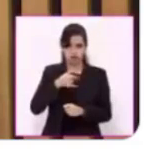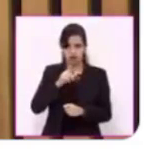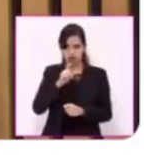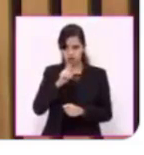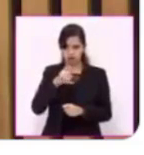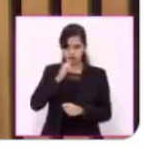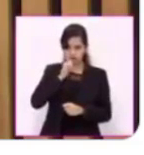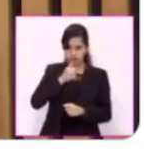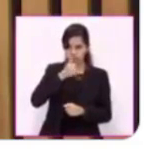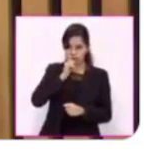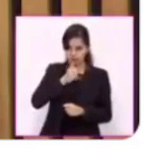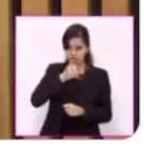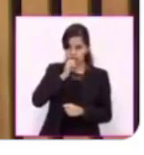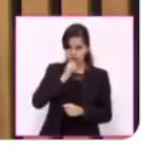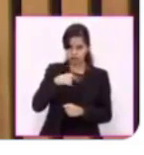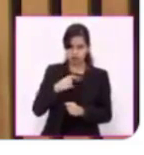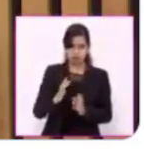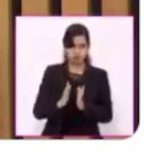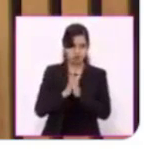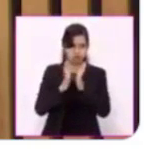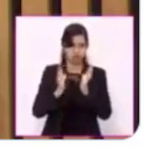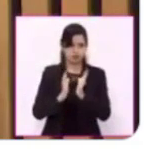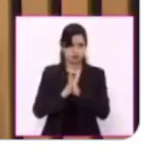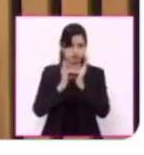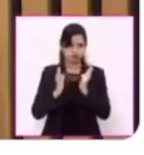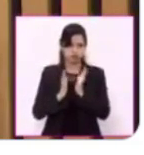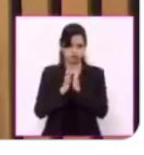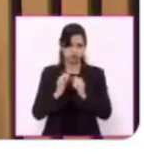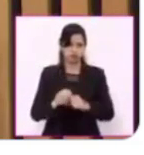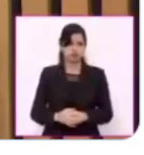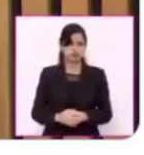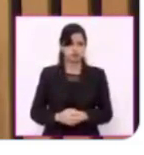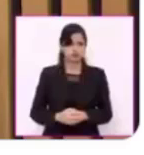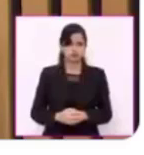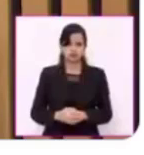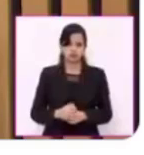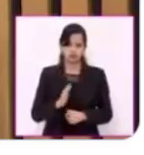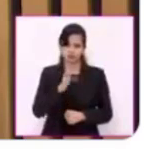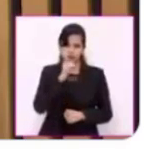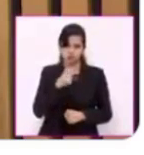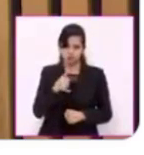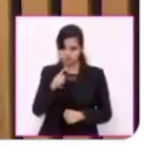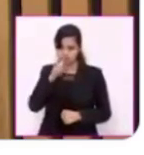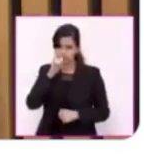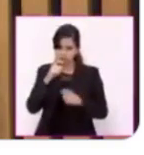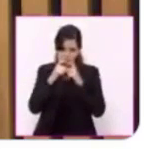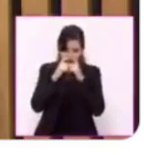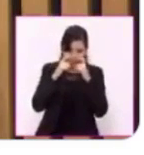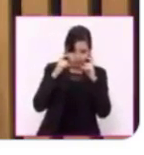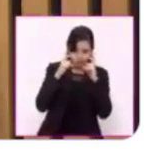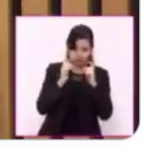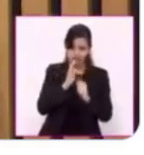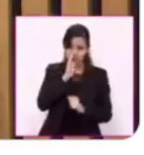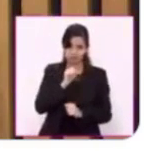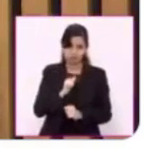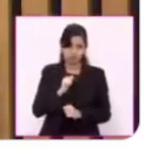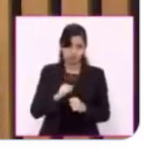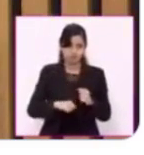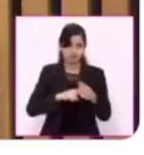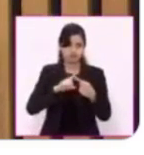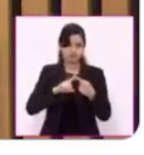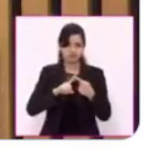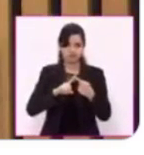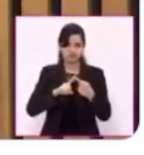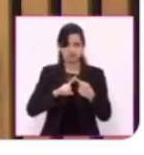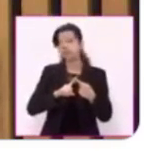mucha energía Al momento de intervenir y no puedo tomar agua con el cubrebocas puesto primero